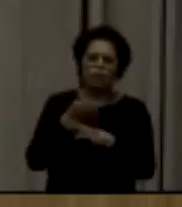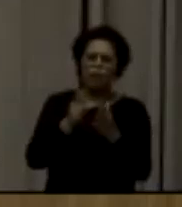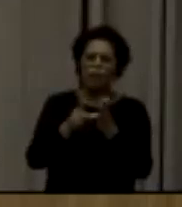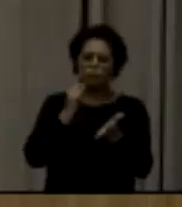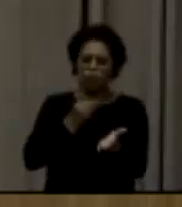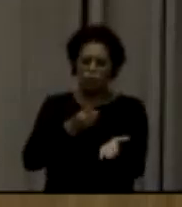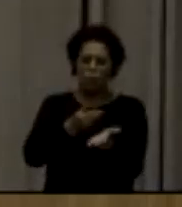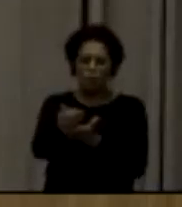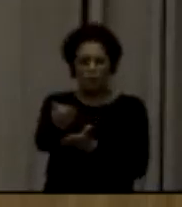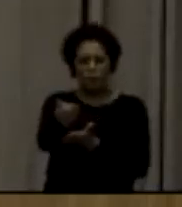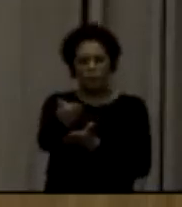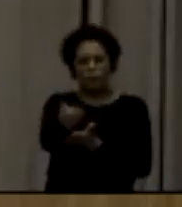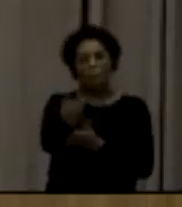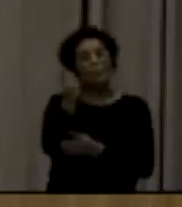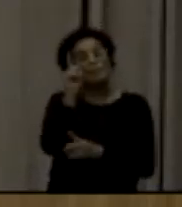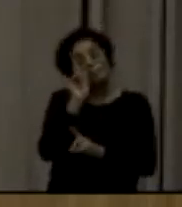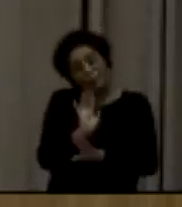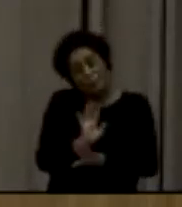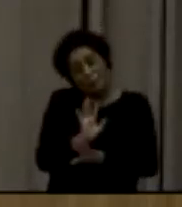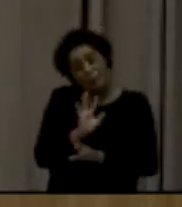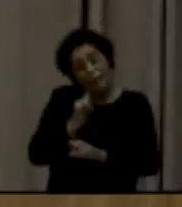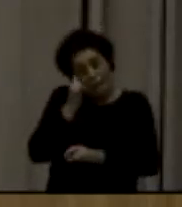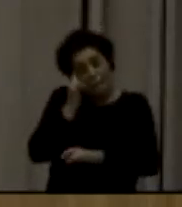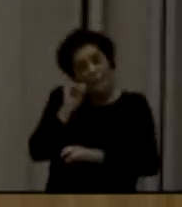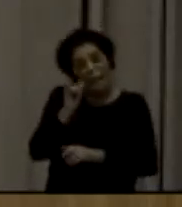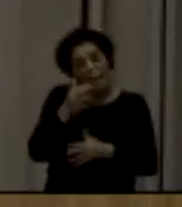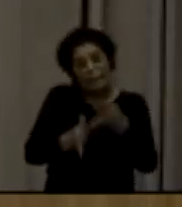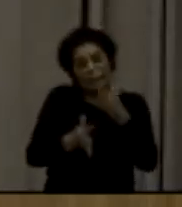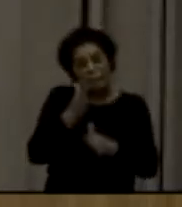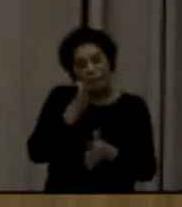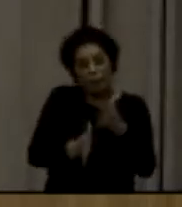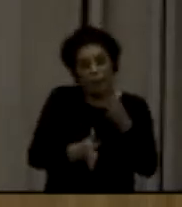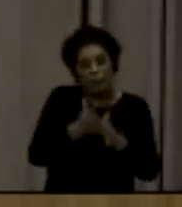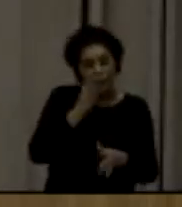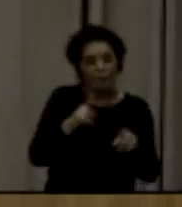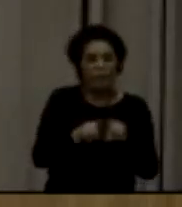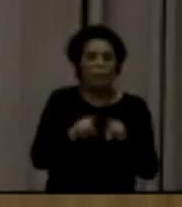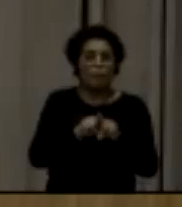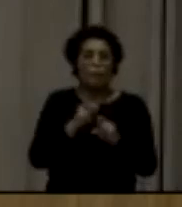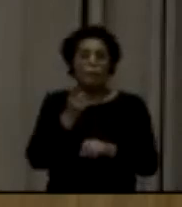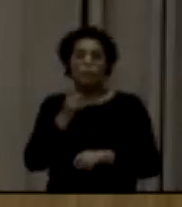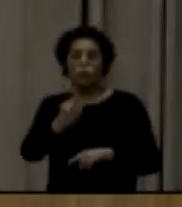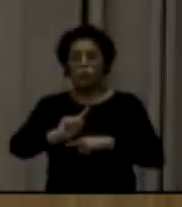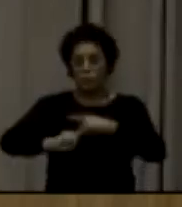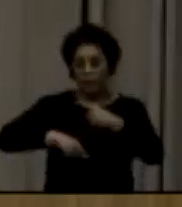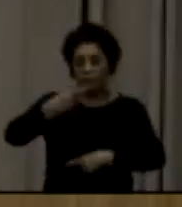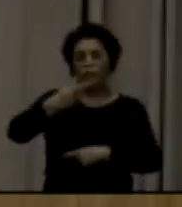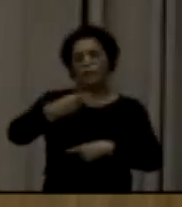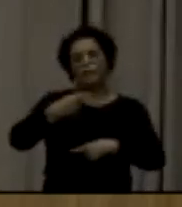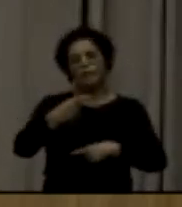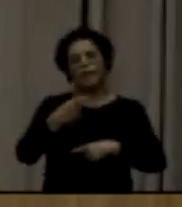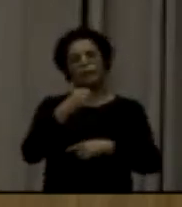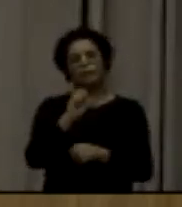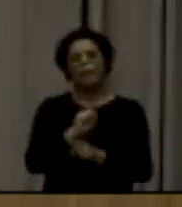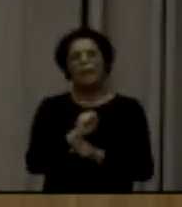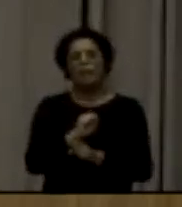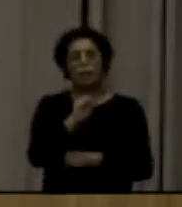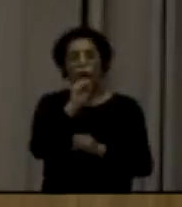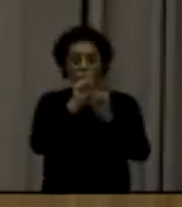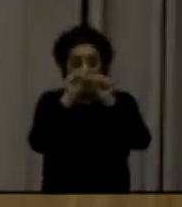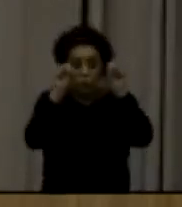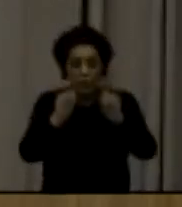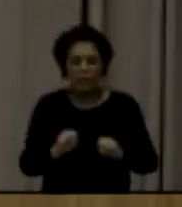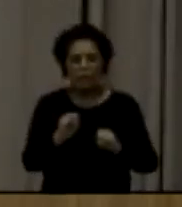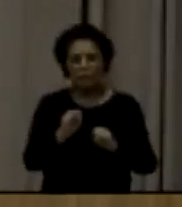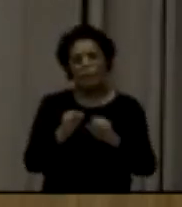eso no ocurra y otras políticas para avanzar en la construcción de ese sistema único universal público para garantizar el derecho